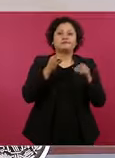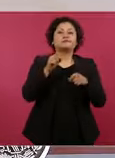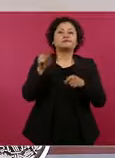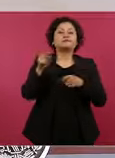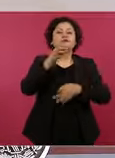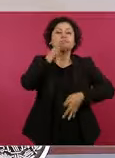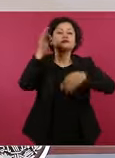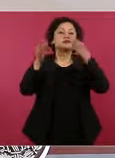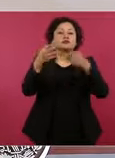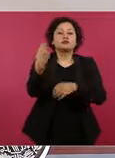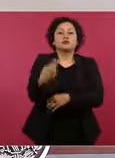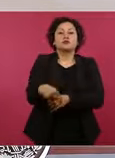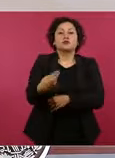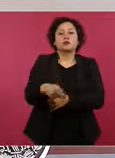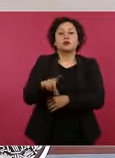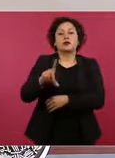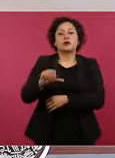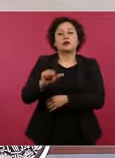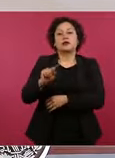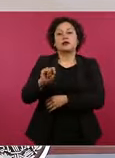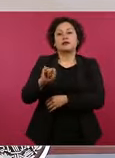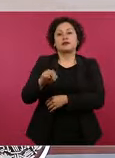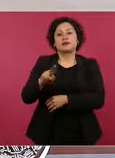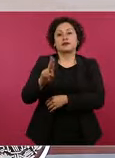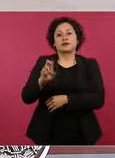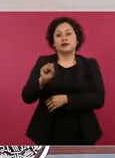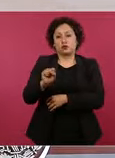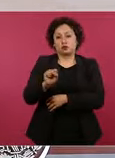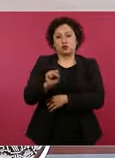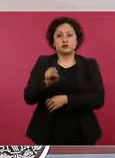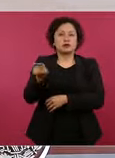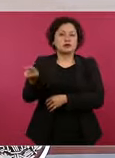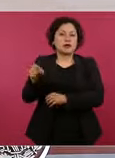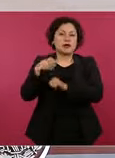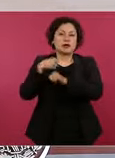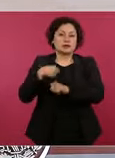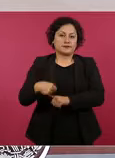de Mola, y era el único,